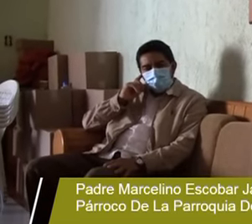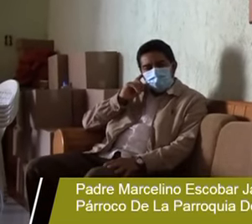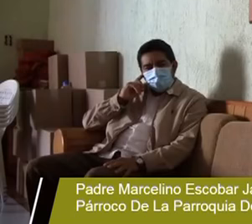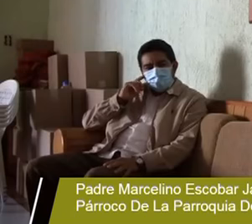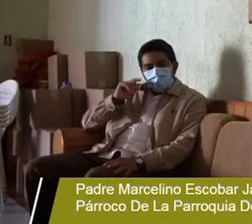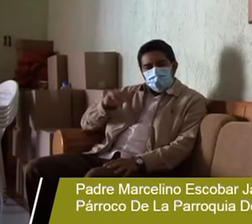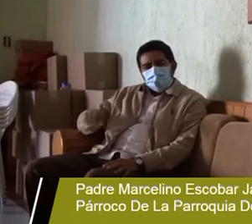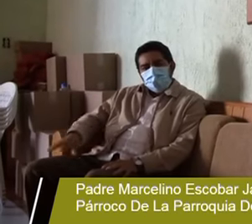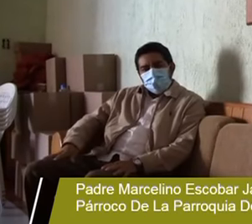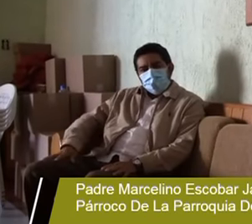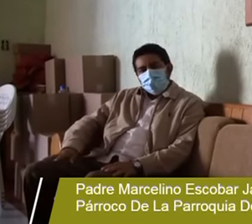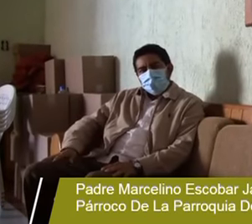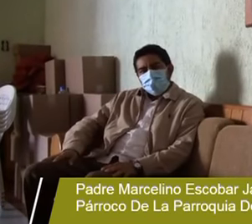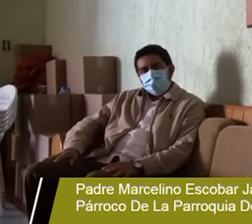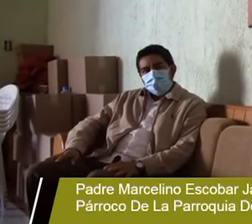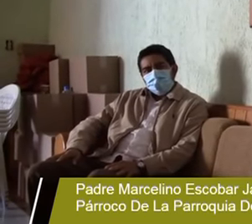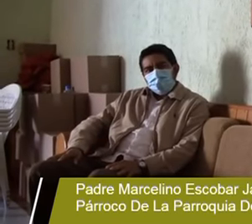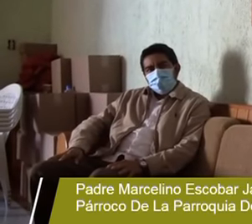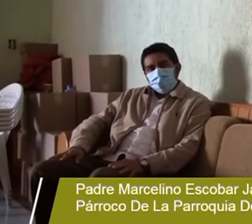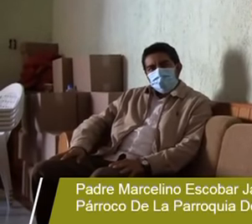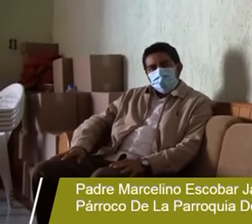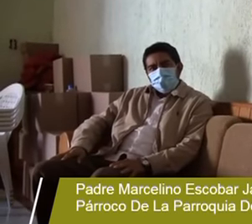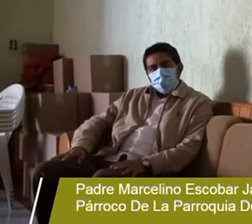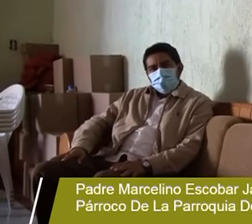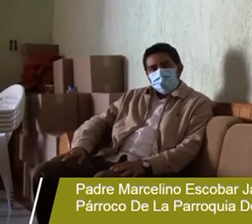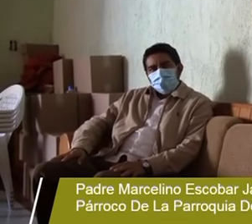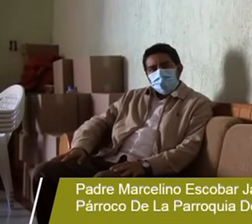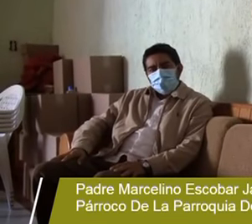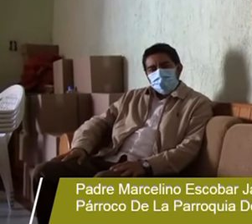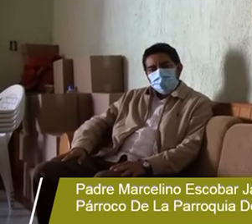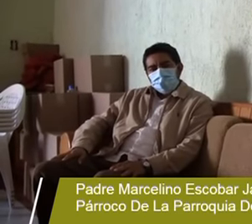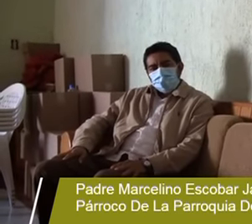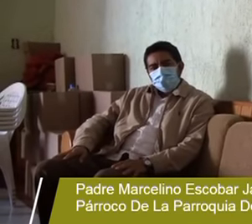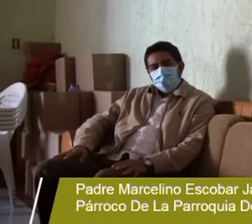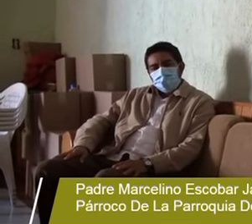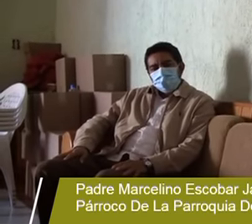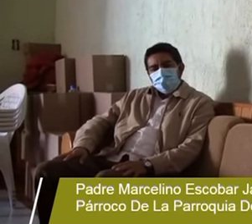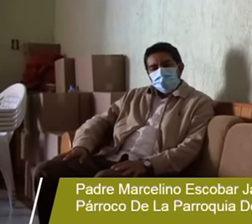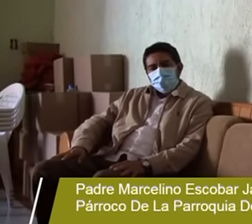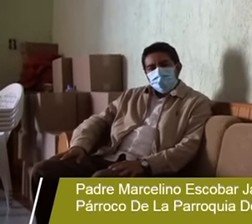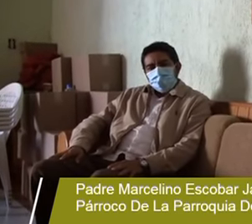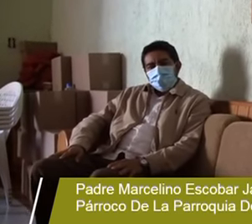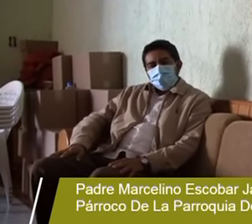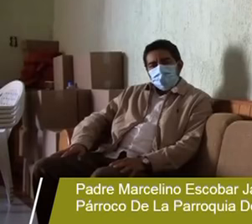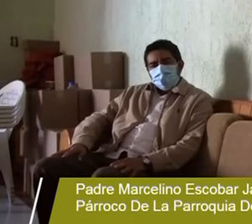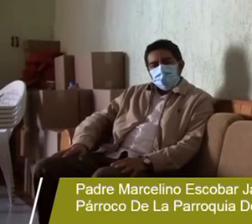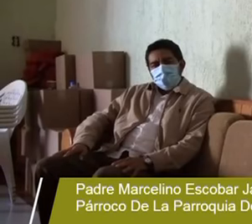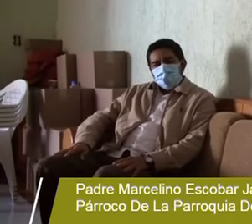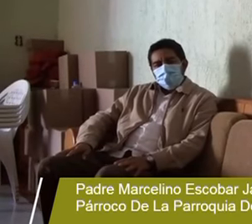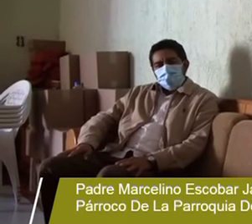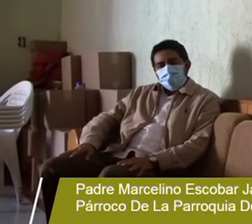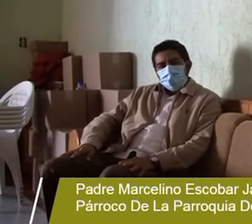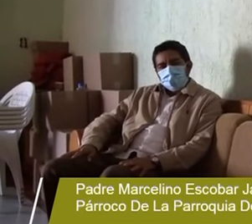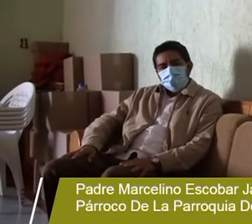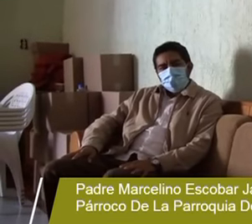Que pues usen el cubrebocas, la sanitización también, ¿verdad? Que es muy importante, pero sí se está